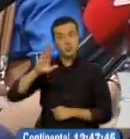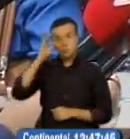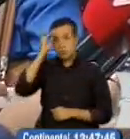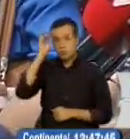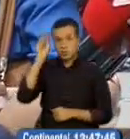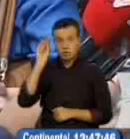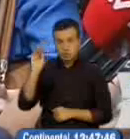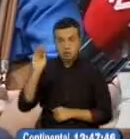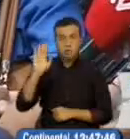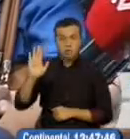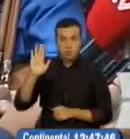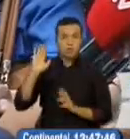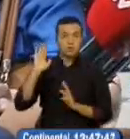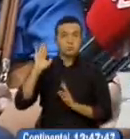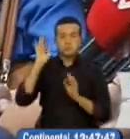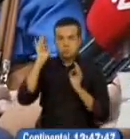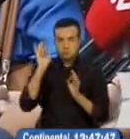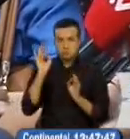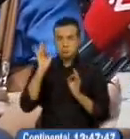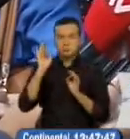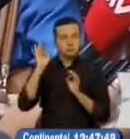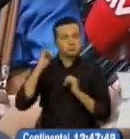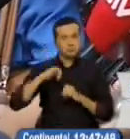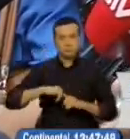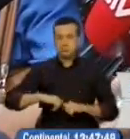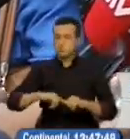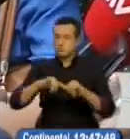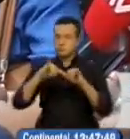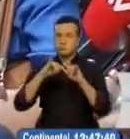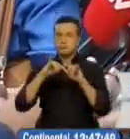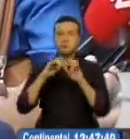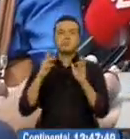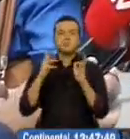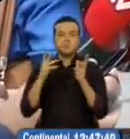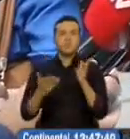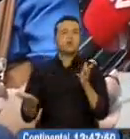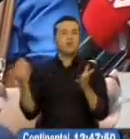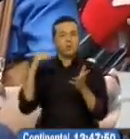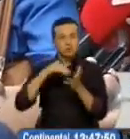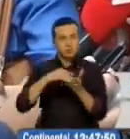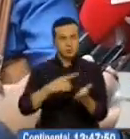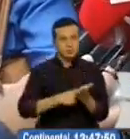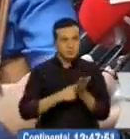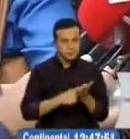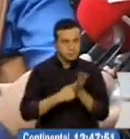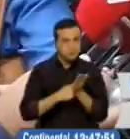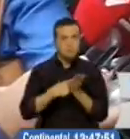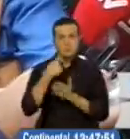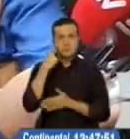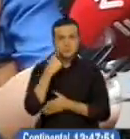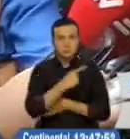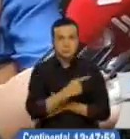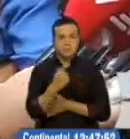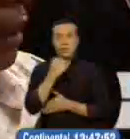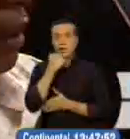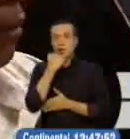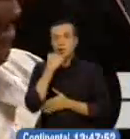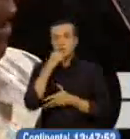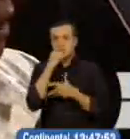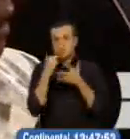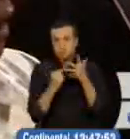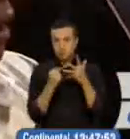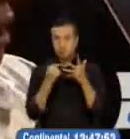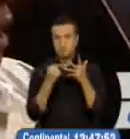tomando y estamos resueltos y decididos a volver a reunirnos, a encontrar allí pues algunas salidas.